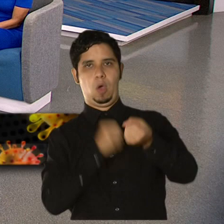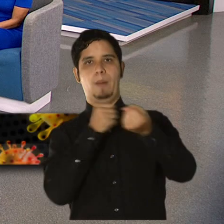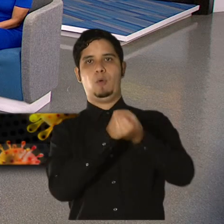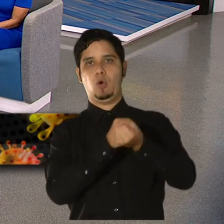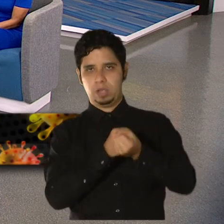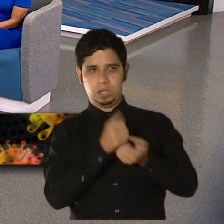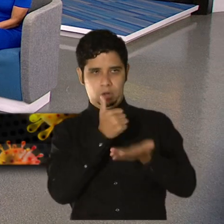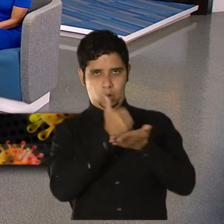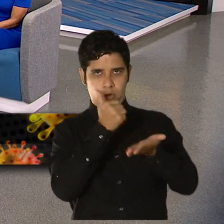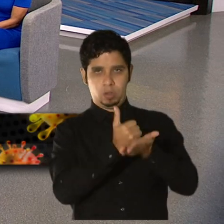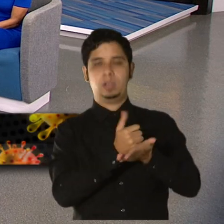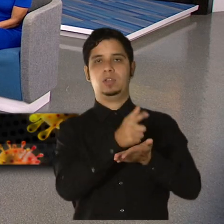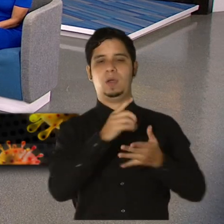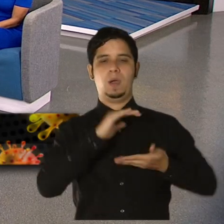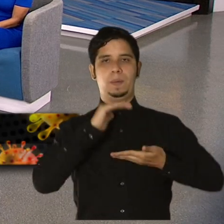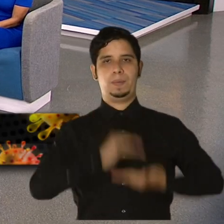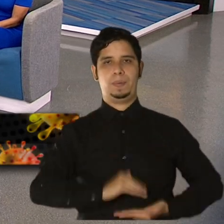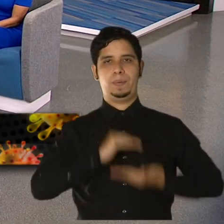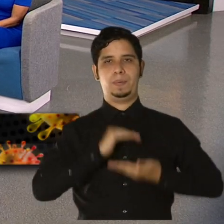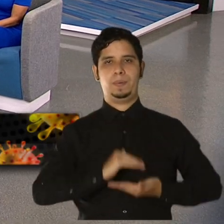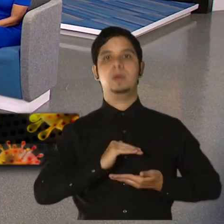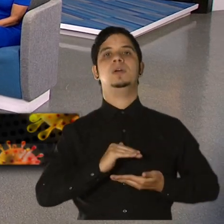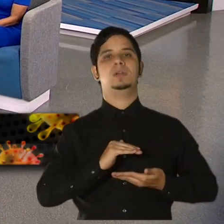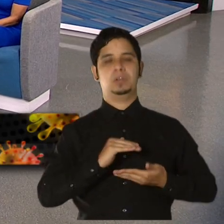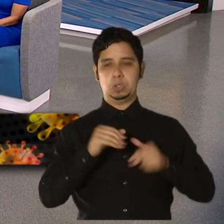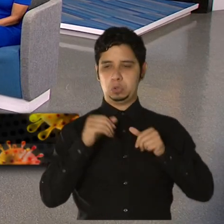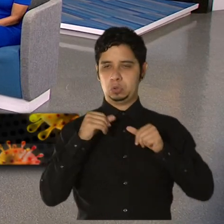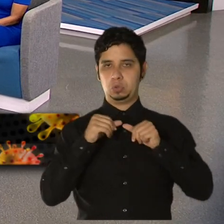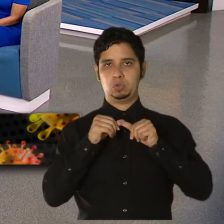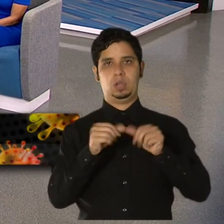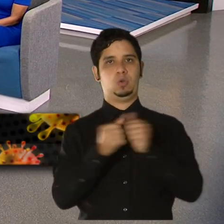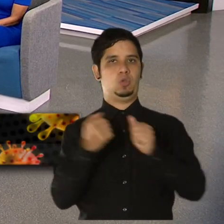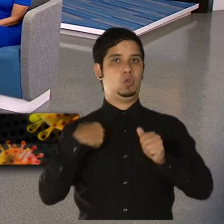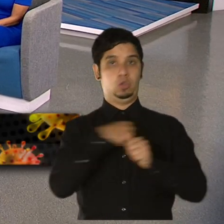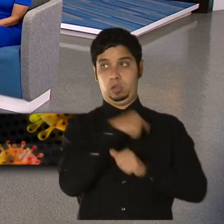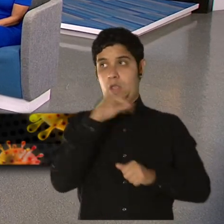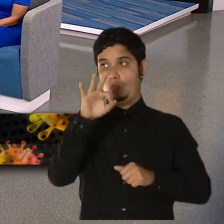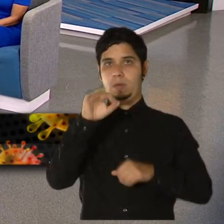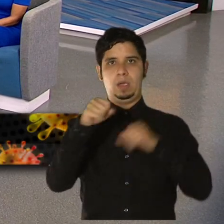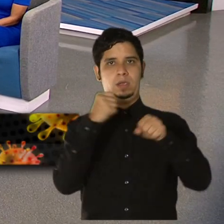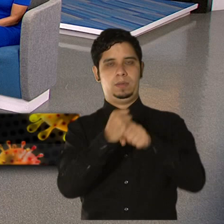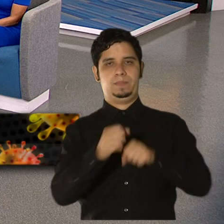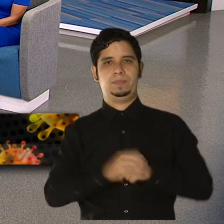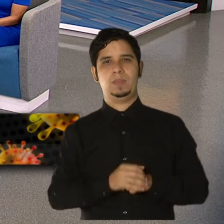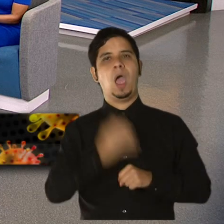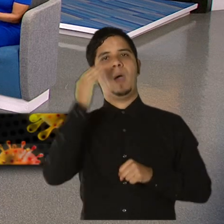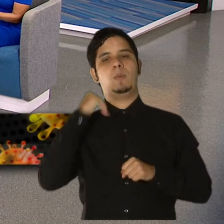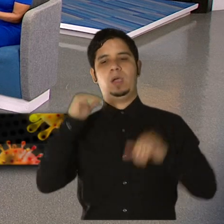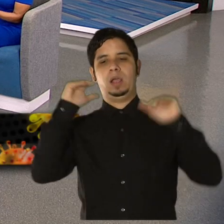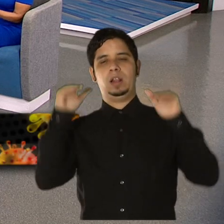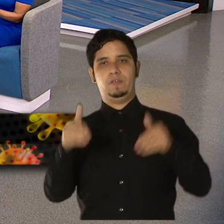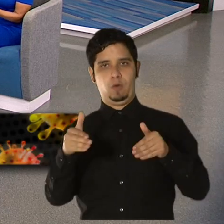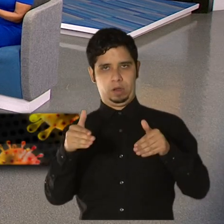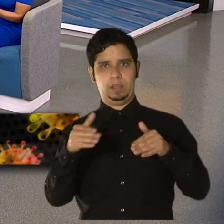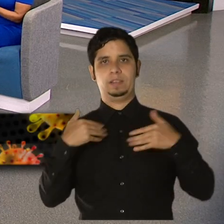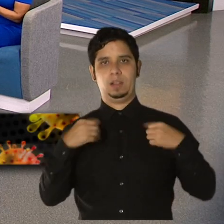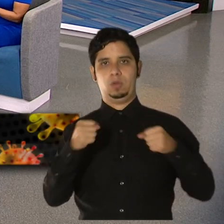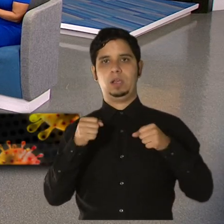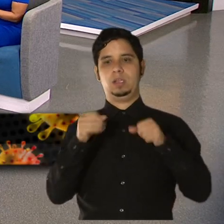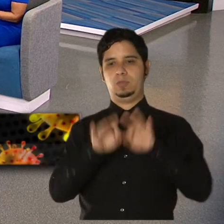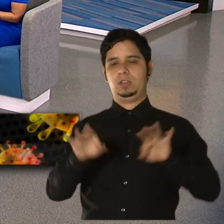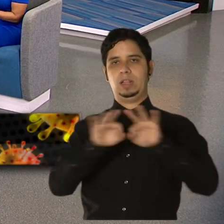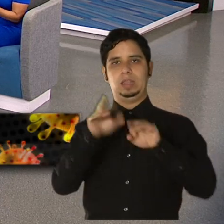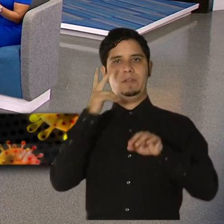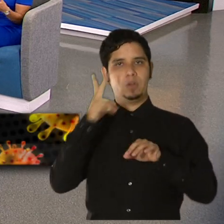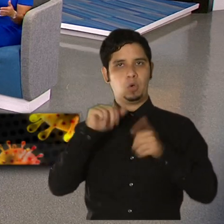apoye y que los ayuda, y entonces continúan con nosotros por 9 años. Claro, porque el enfoque salubrista es tratarlo como una condición crónica, como se